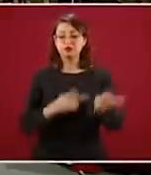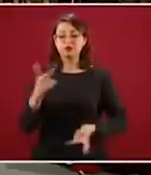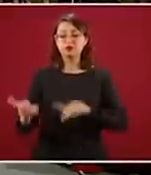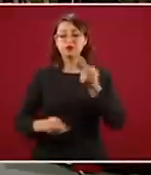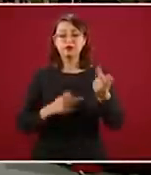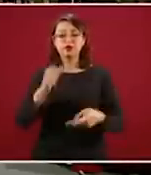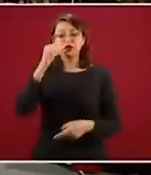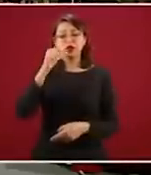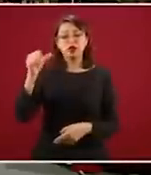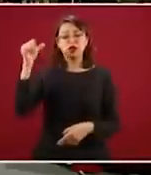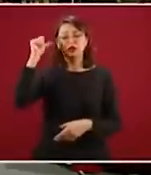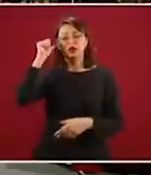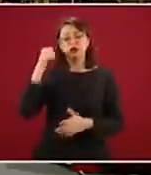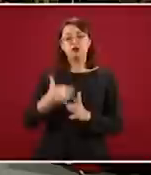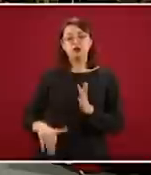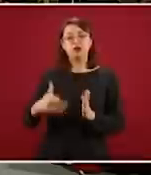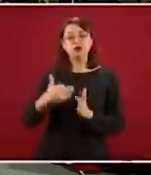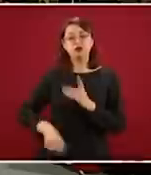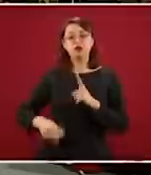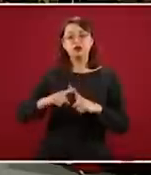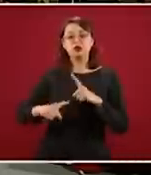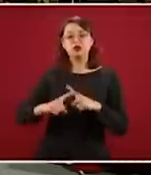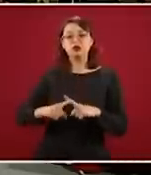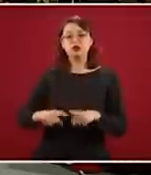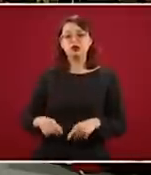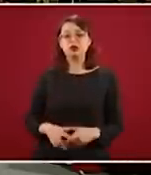Habían quedado pendientes.